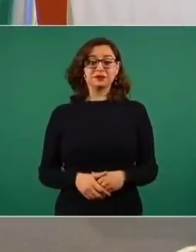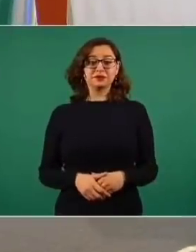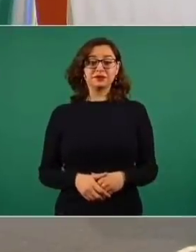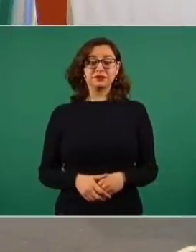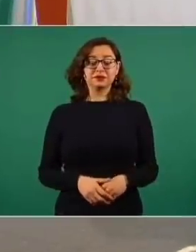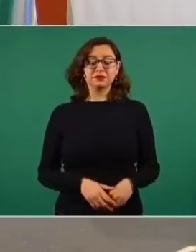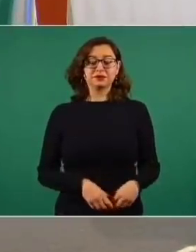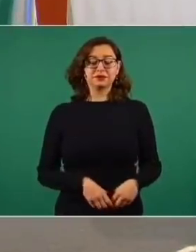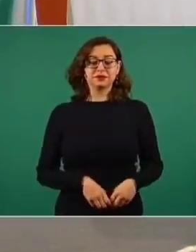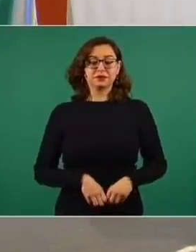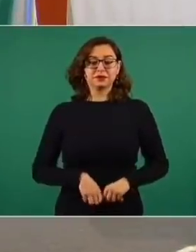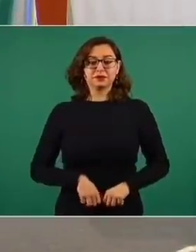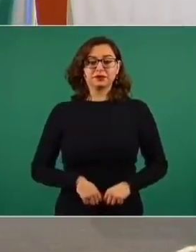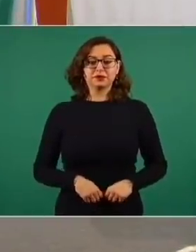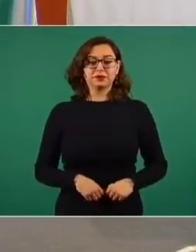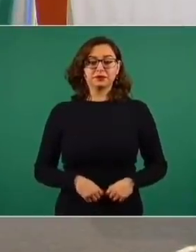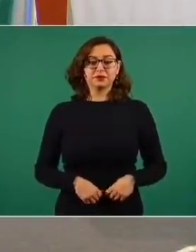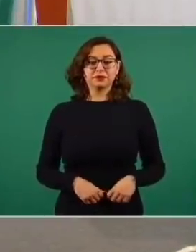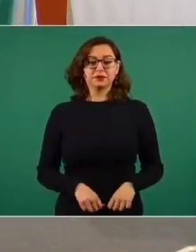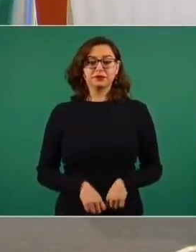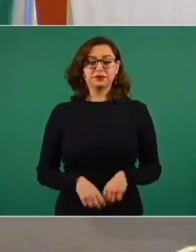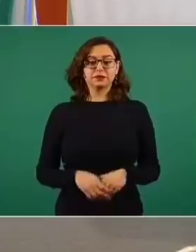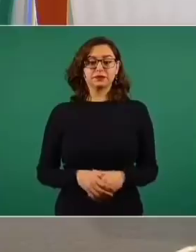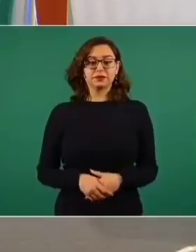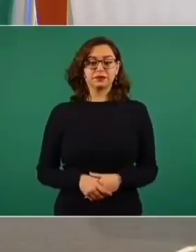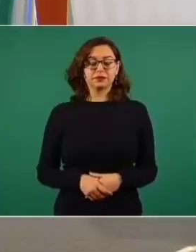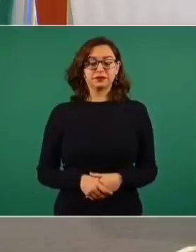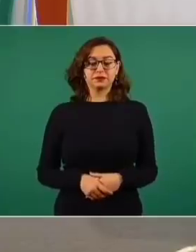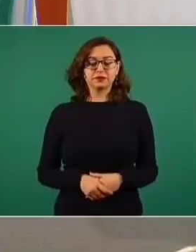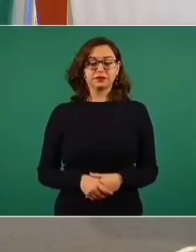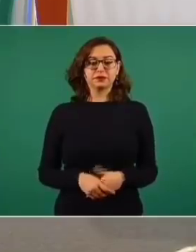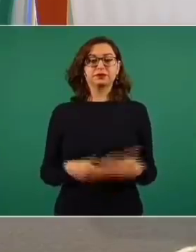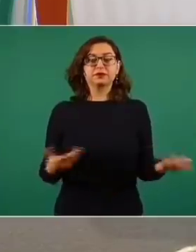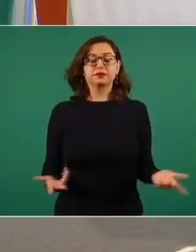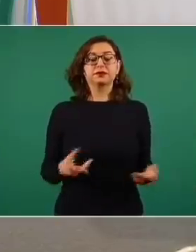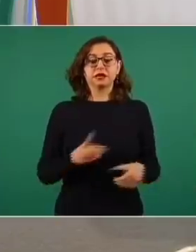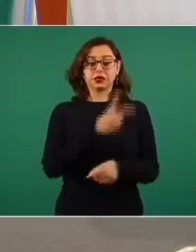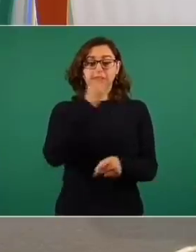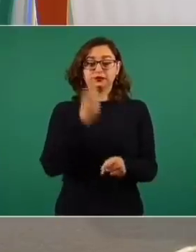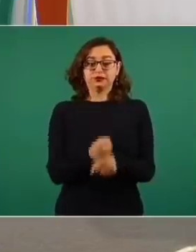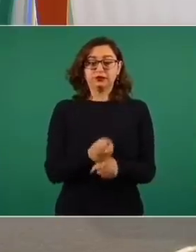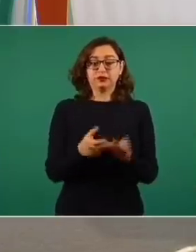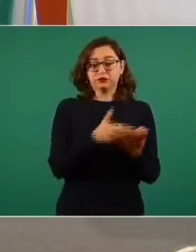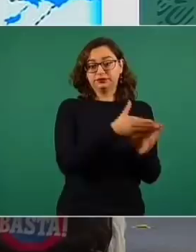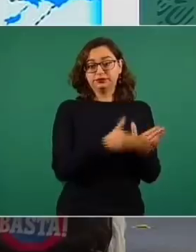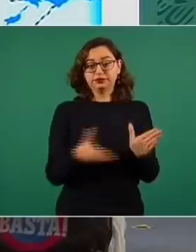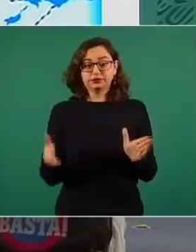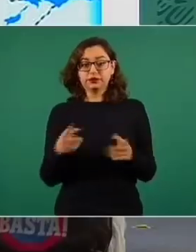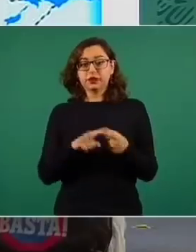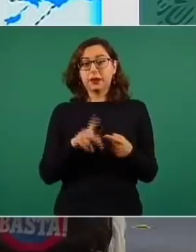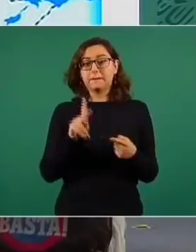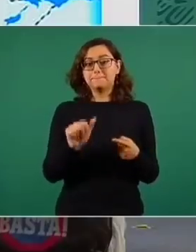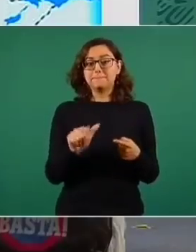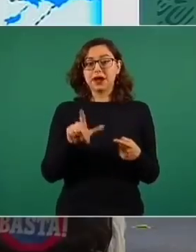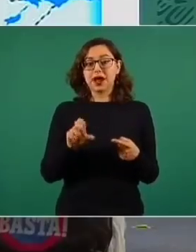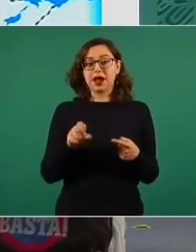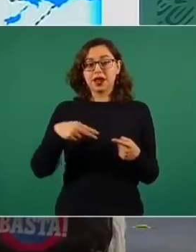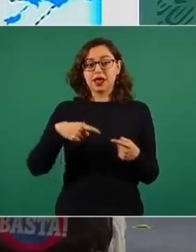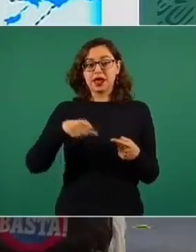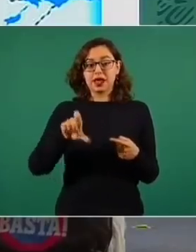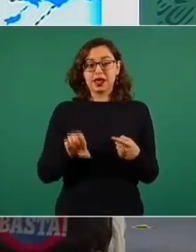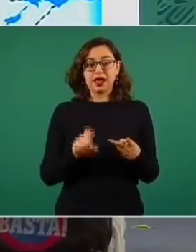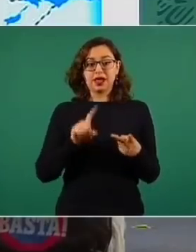segundo programa es palenque 4 actual cos